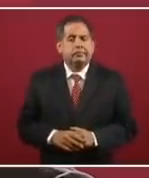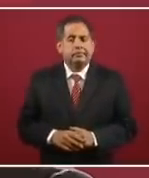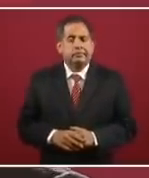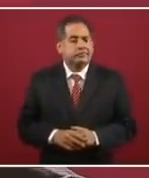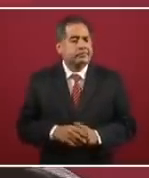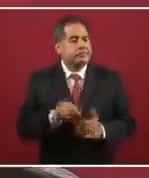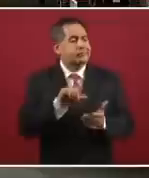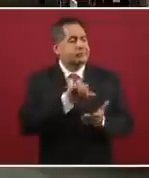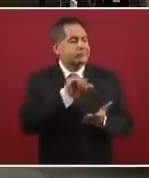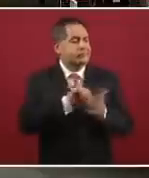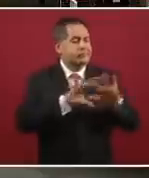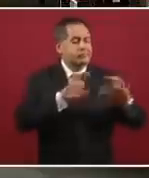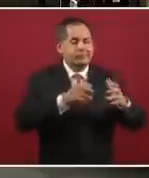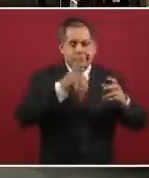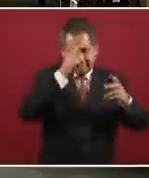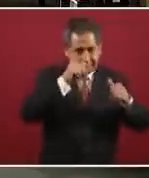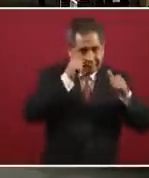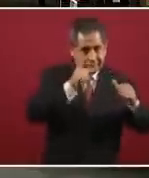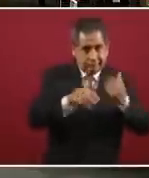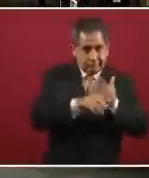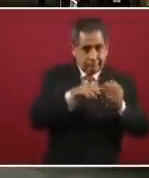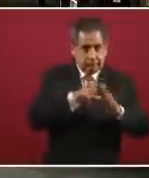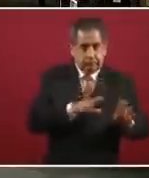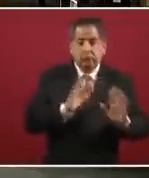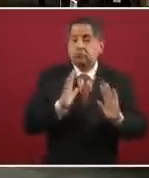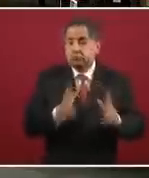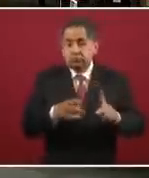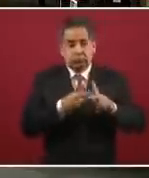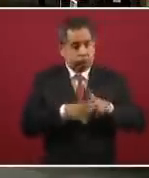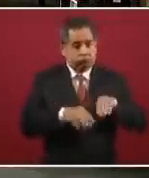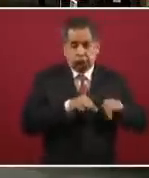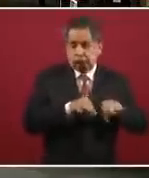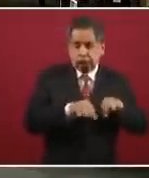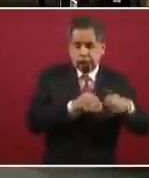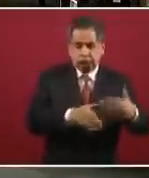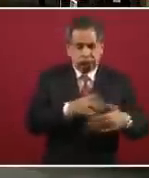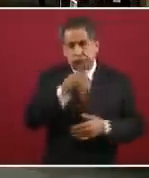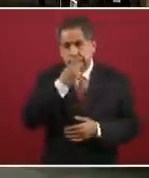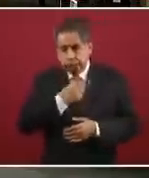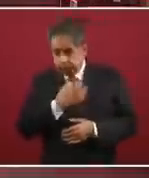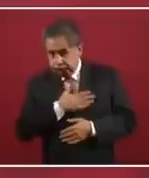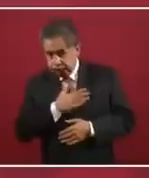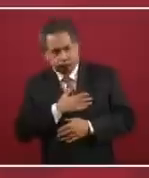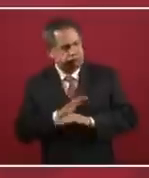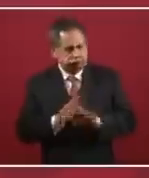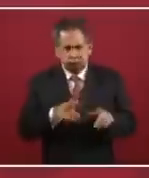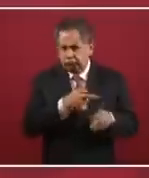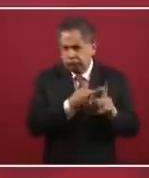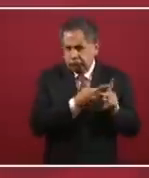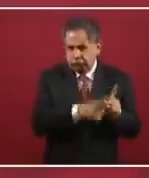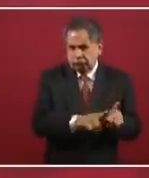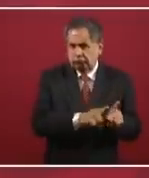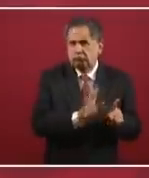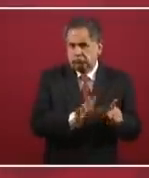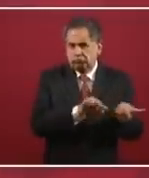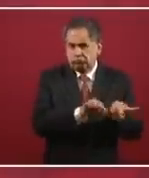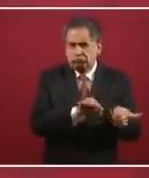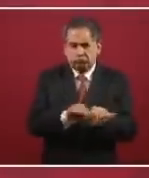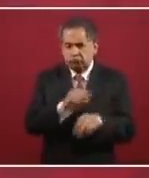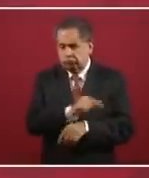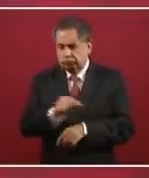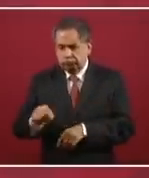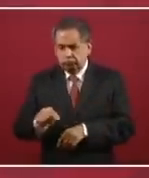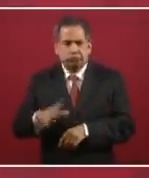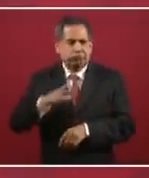albergues, los centros de atención a migrantes ya están operando, los que usted me comenta, y tenemos una línea de apoyo a